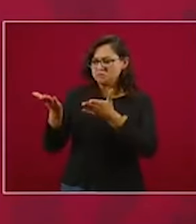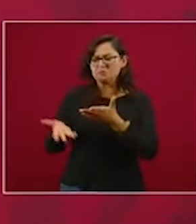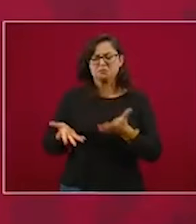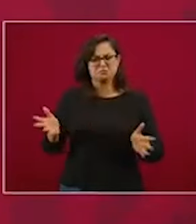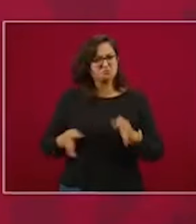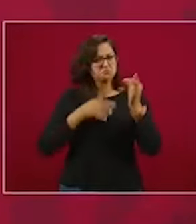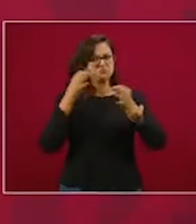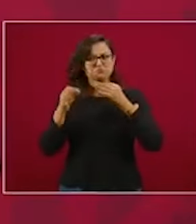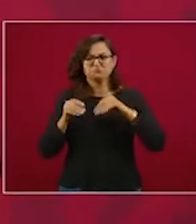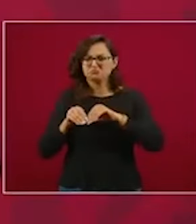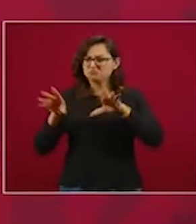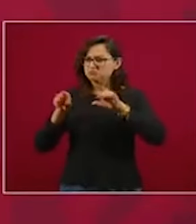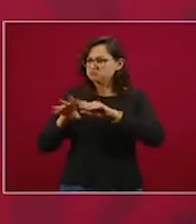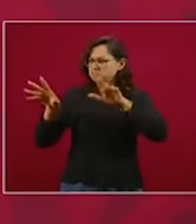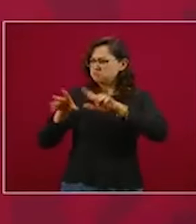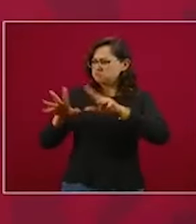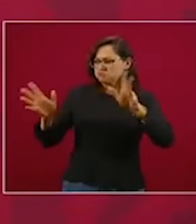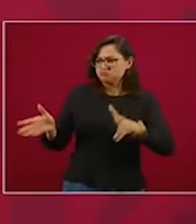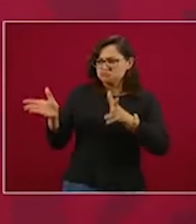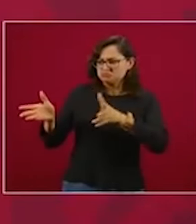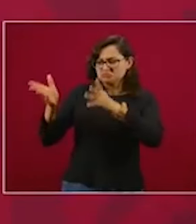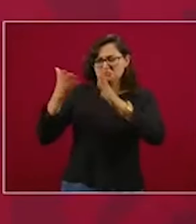etcétera, etcétera, etcétera, etcétera.